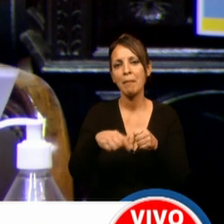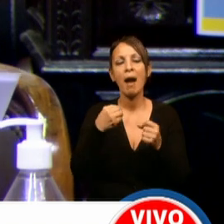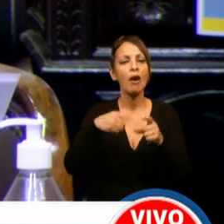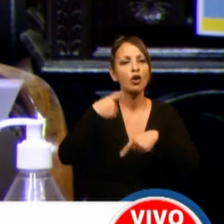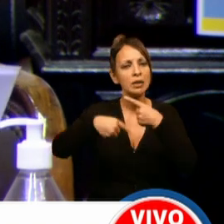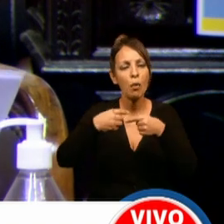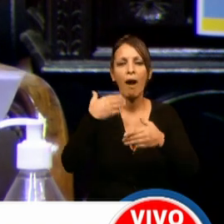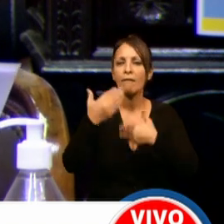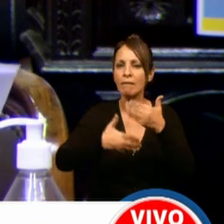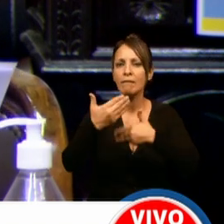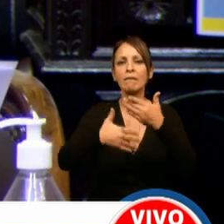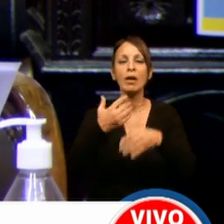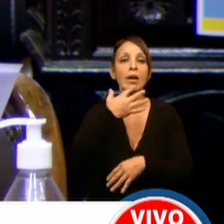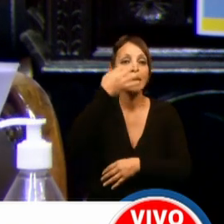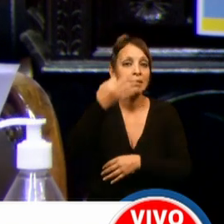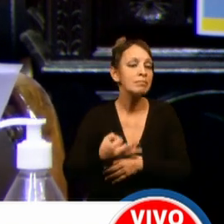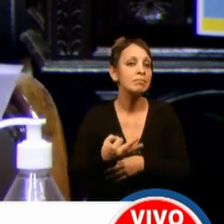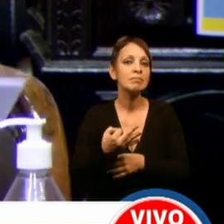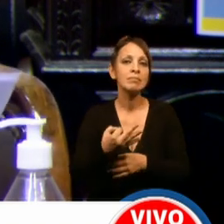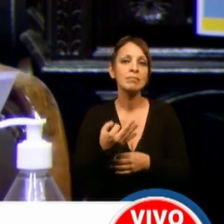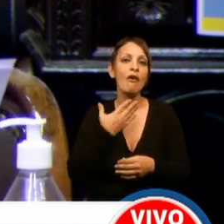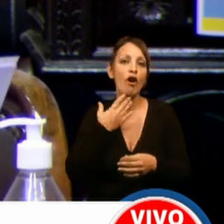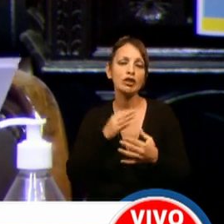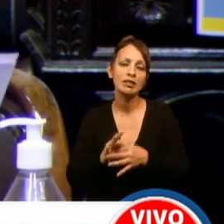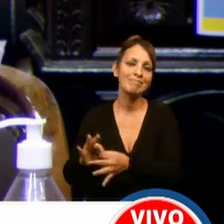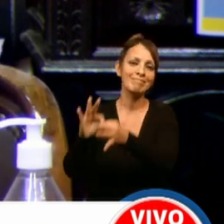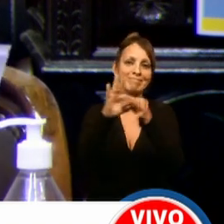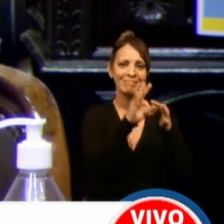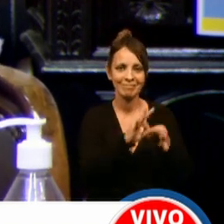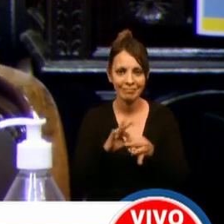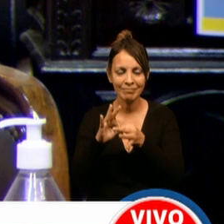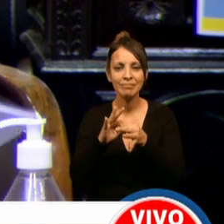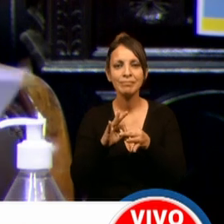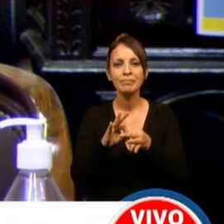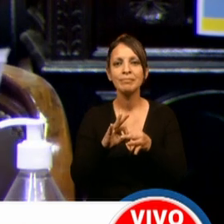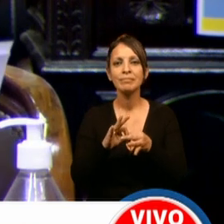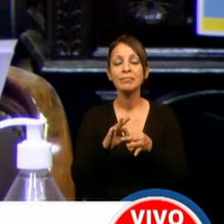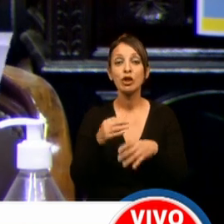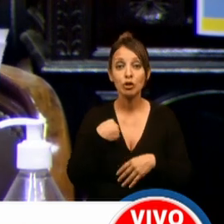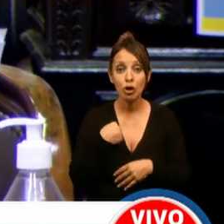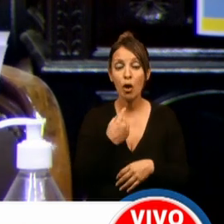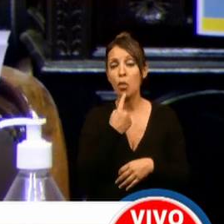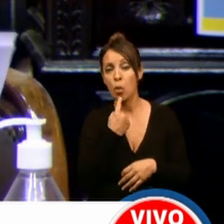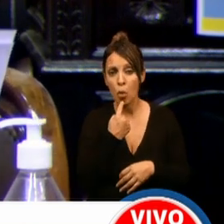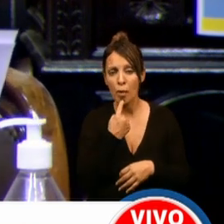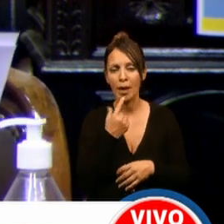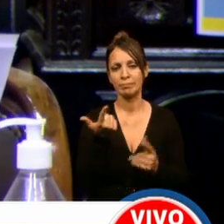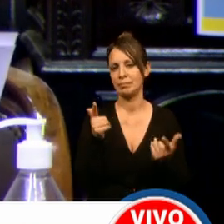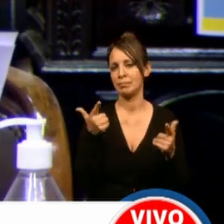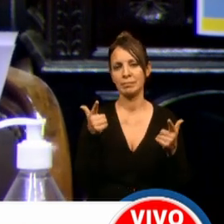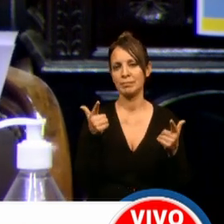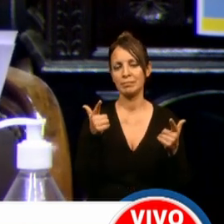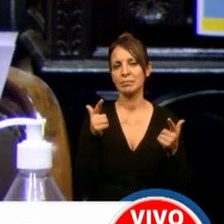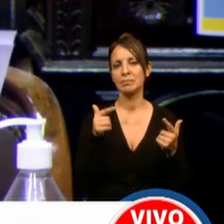avanzando en una real pluralidad de voces en todos los espacios no tengo dudas señores diputados